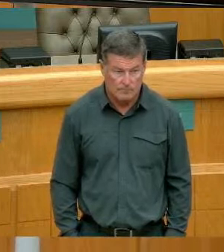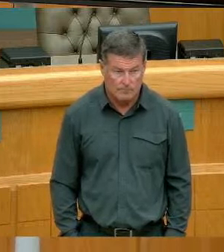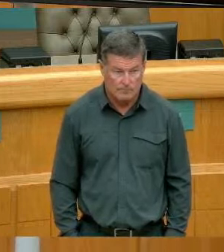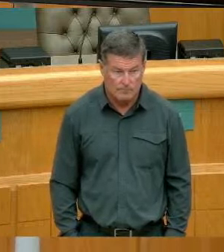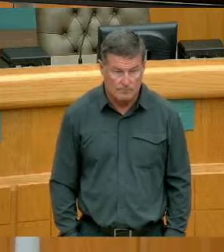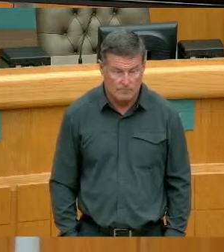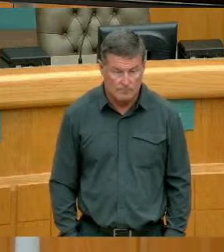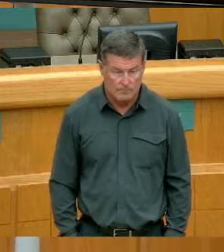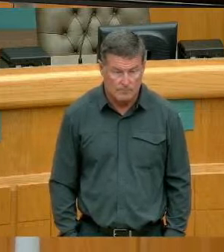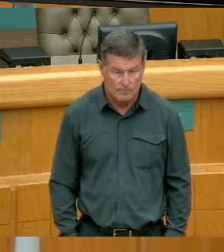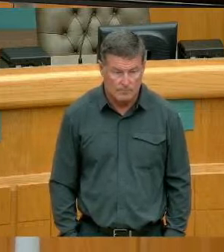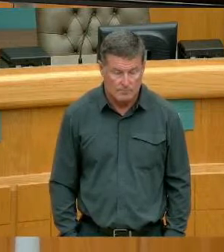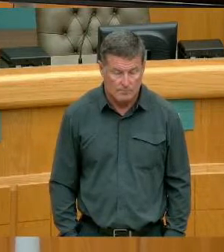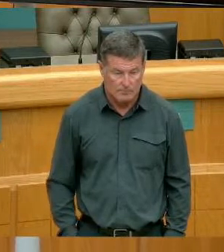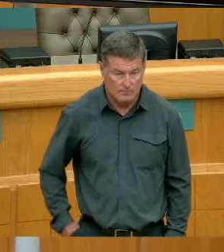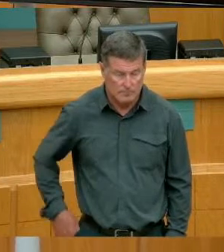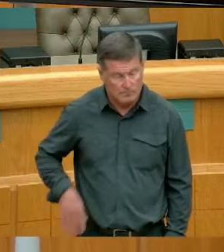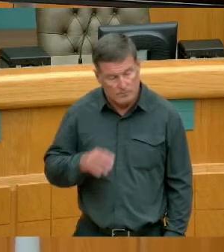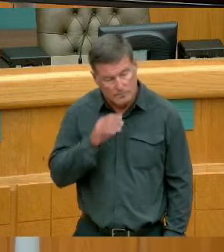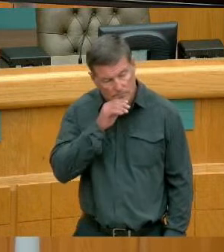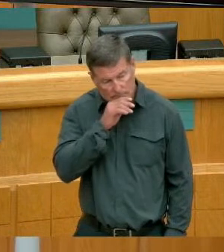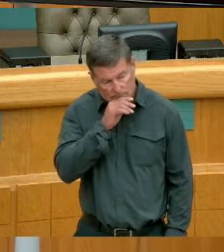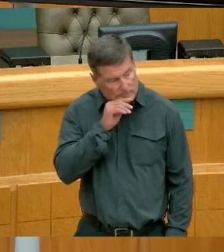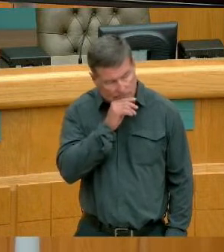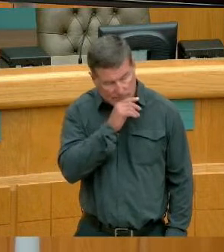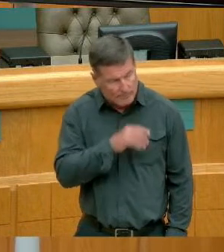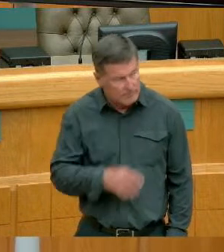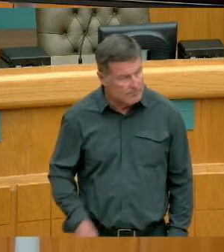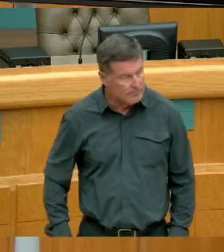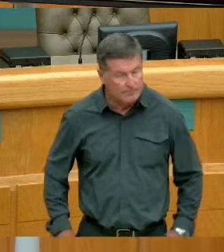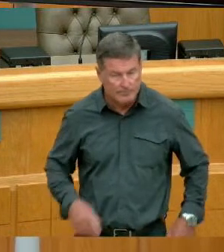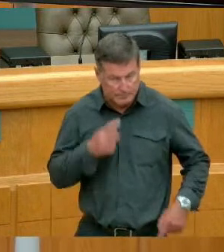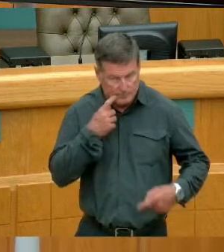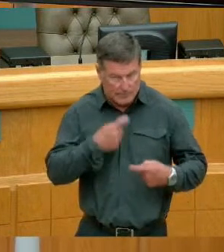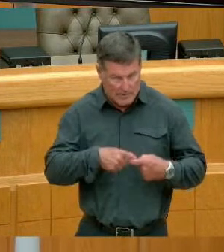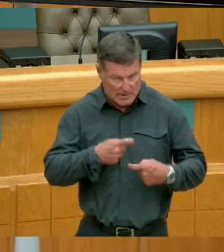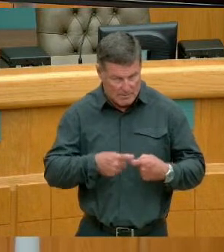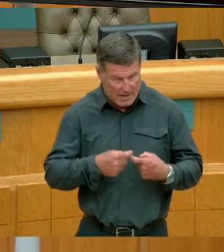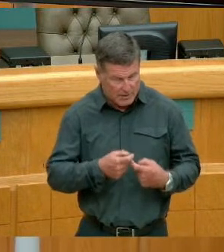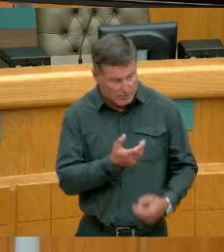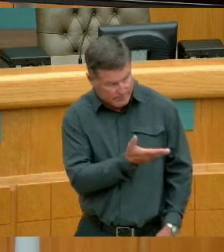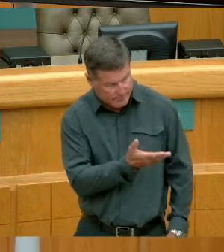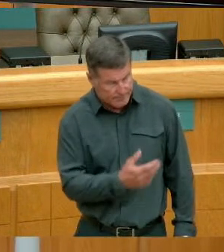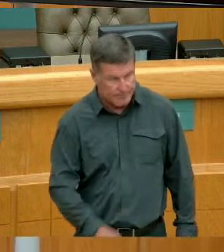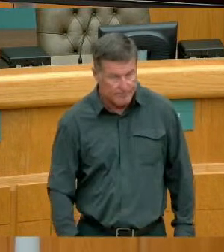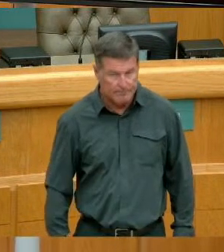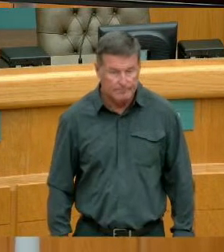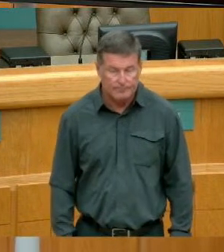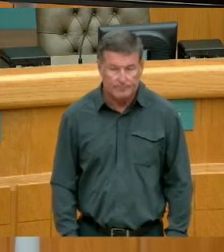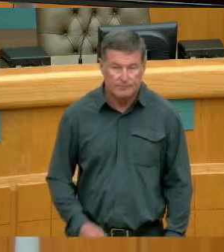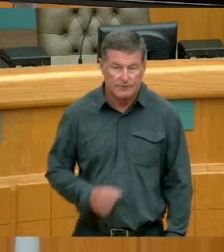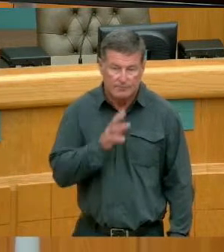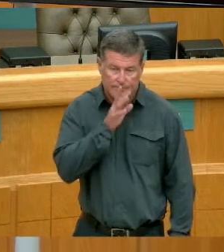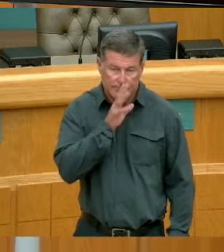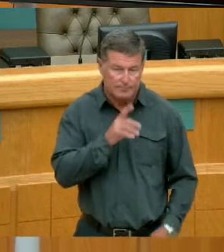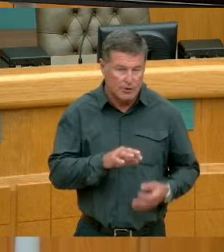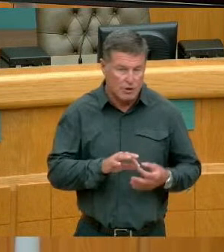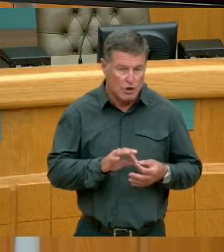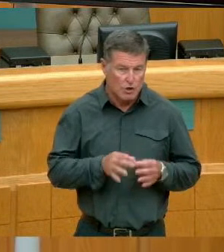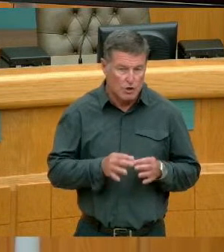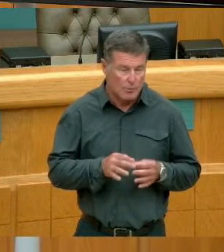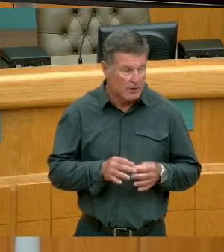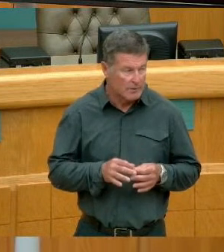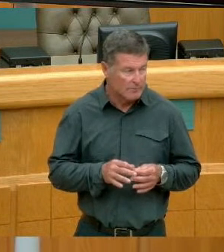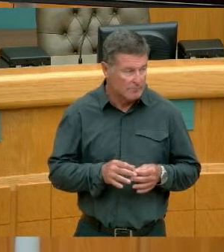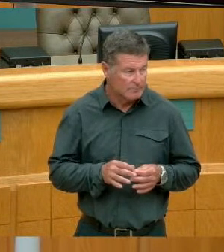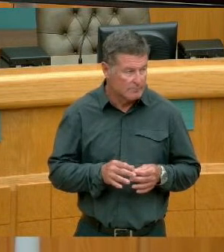enmendar la orden para el uso de cubrebocas. Me reuní con los líderes de los hospitales locales. Debemos hacer lo que podamos para reducir el número de